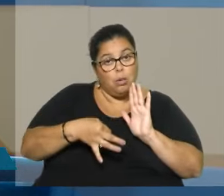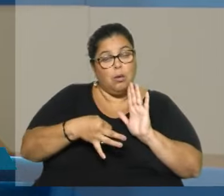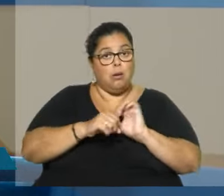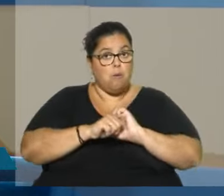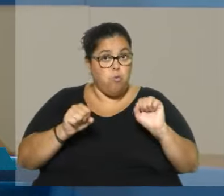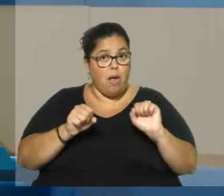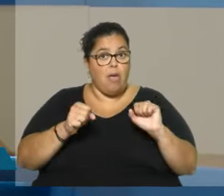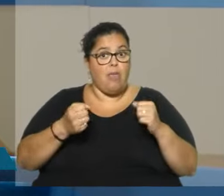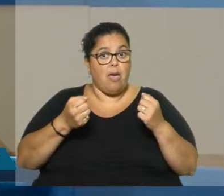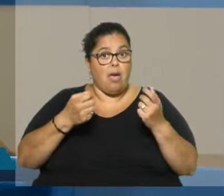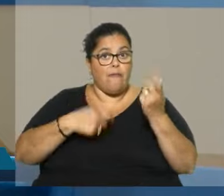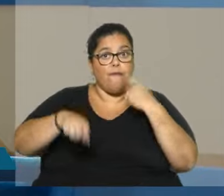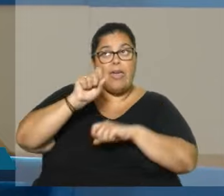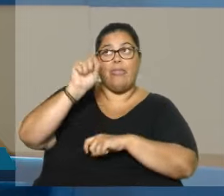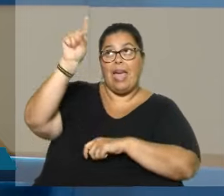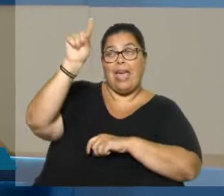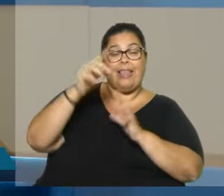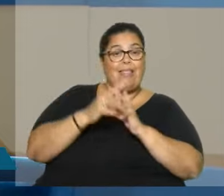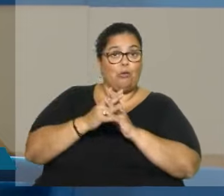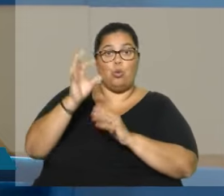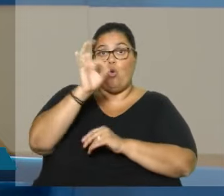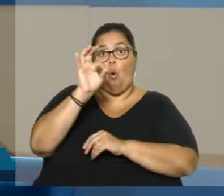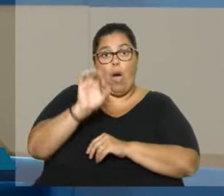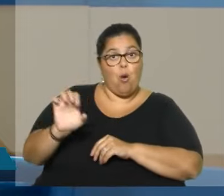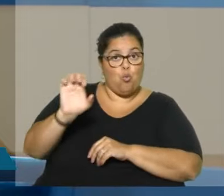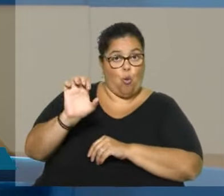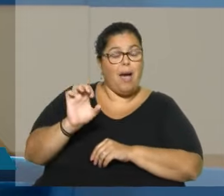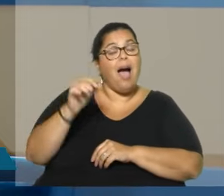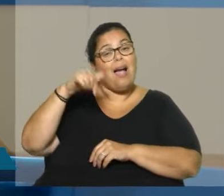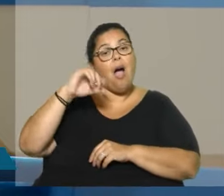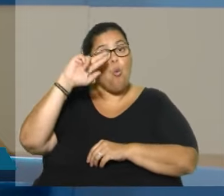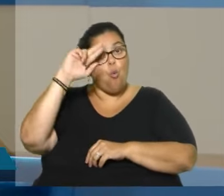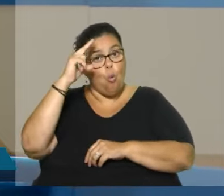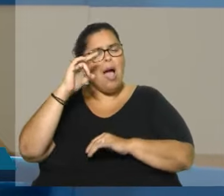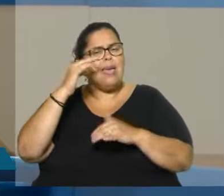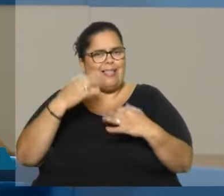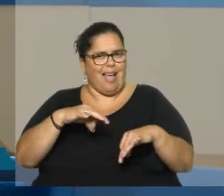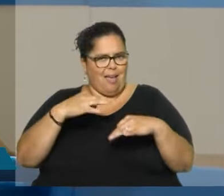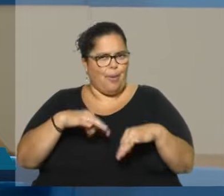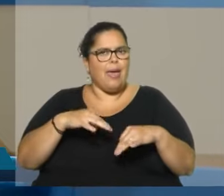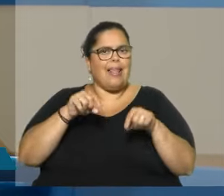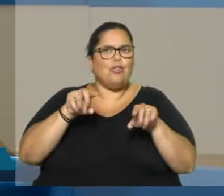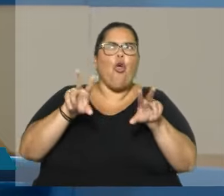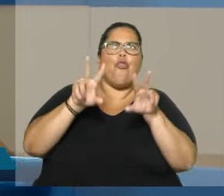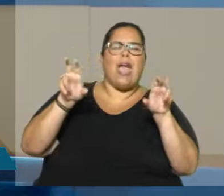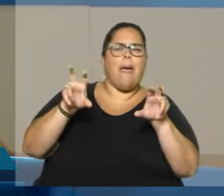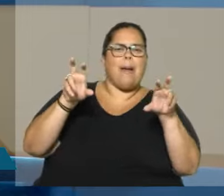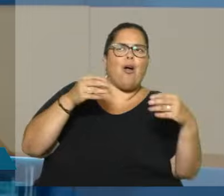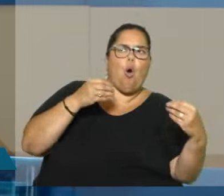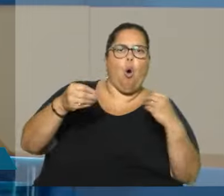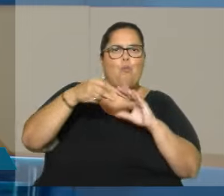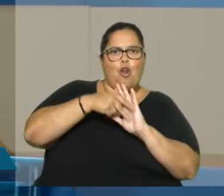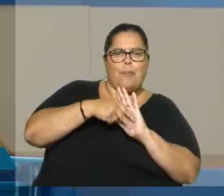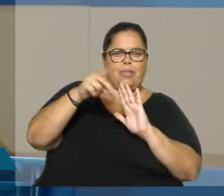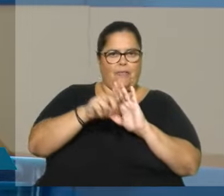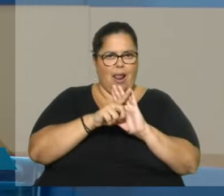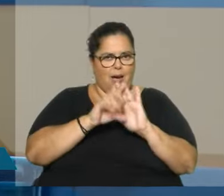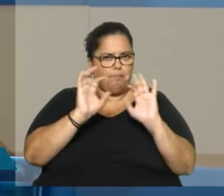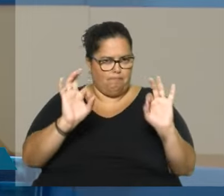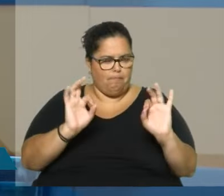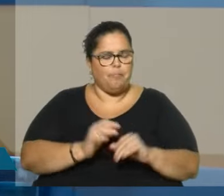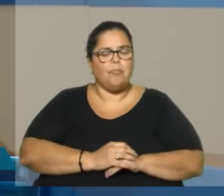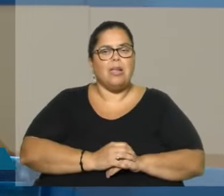volcarlos al mercado de Estados Unidos de Europa etcétera Uruguay está bastante aorn en esos en esos temas y eh